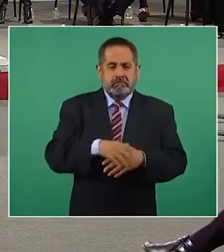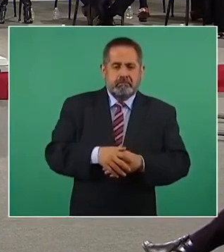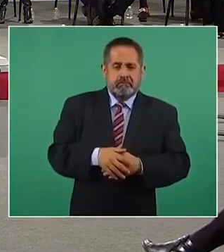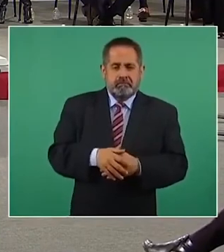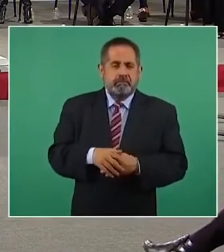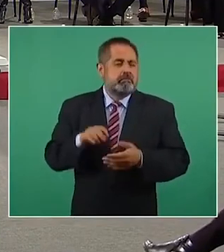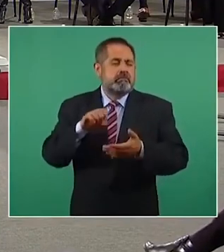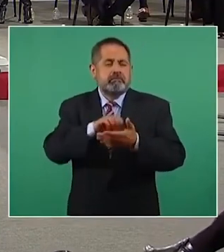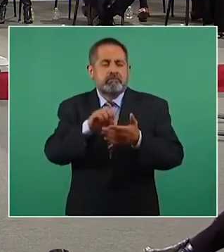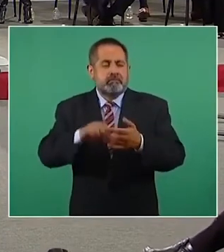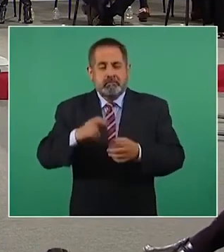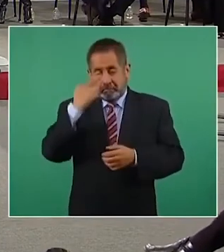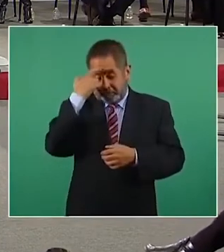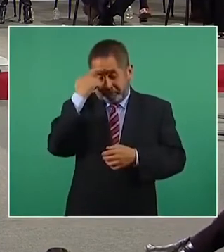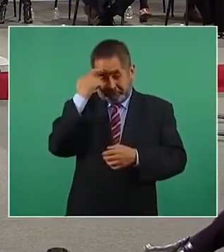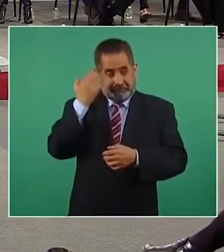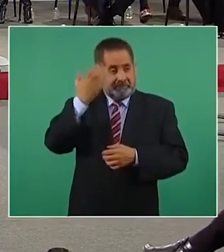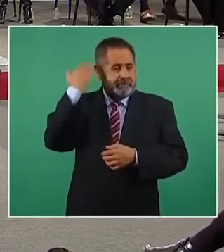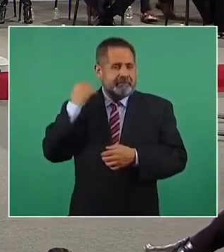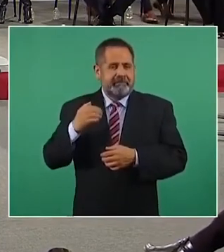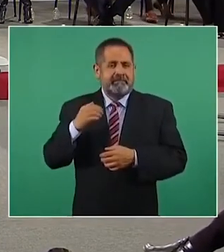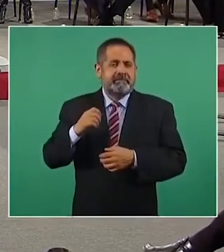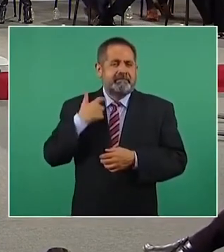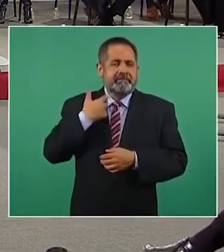un acuerdo con Calderón